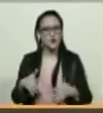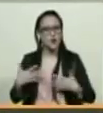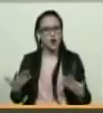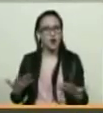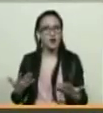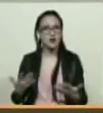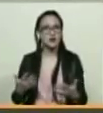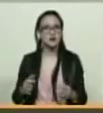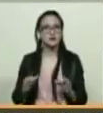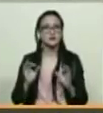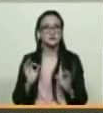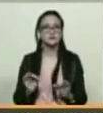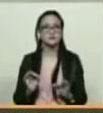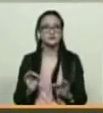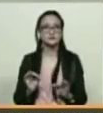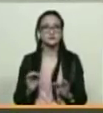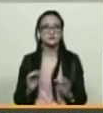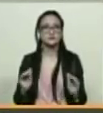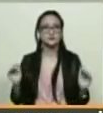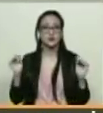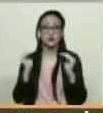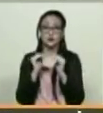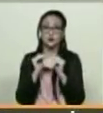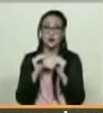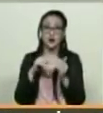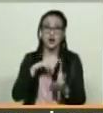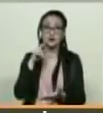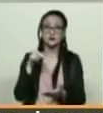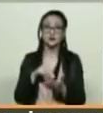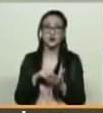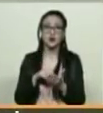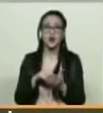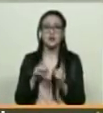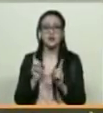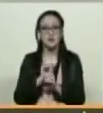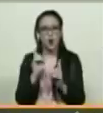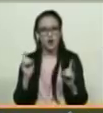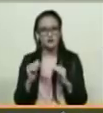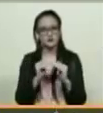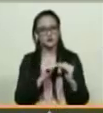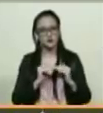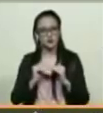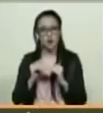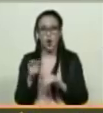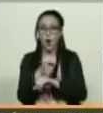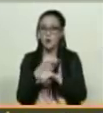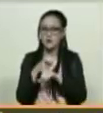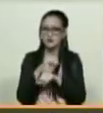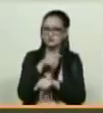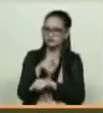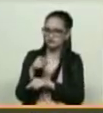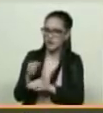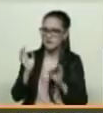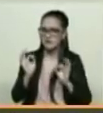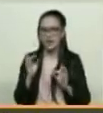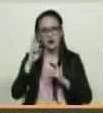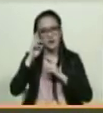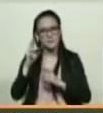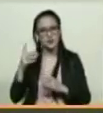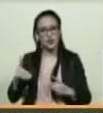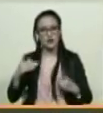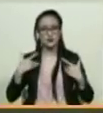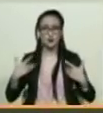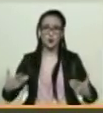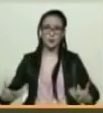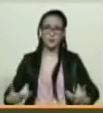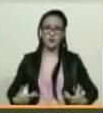la afirmación de la soberanía nacional, la estabilidad democrática, la gobernabilidad, el pleno respeto de los derechos